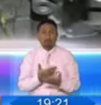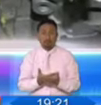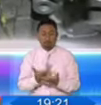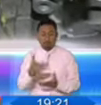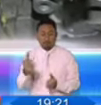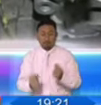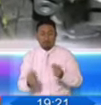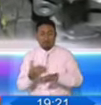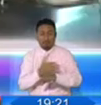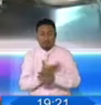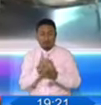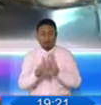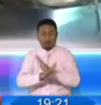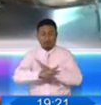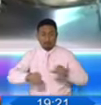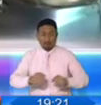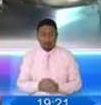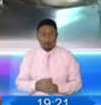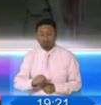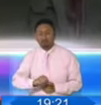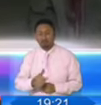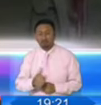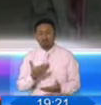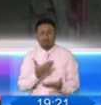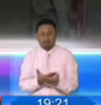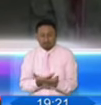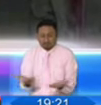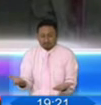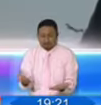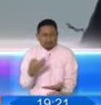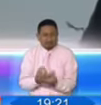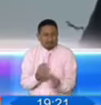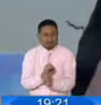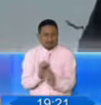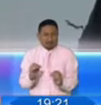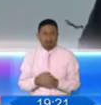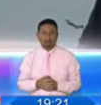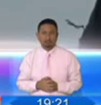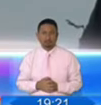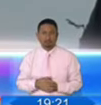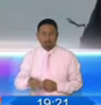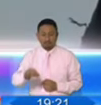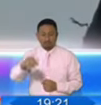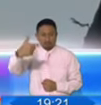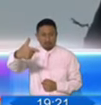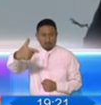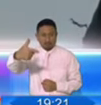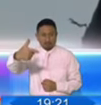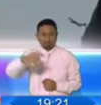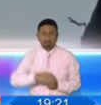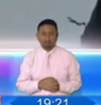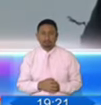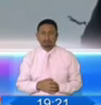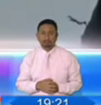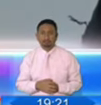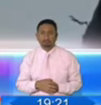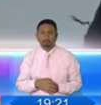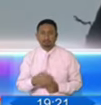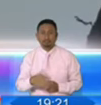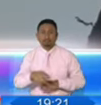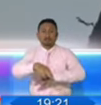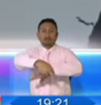vehículos reportados como robados y otros objetos de dudosa procedencia. Se encontró armas de fuego, de igual manera partes